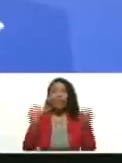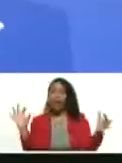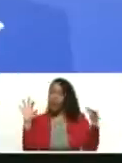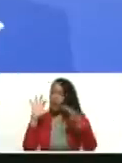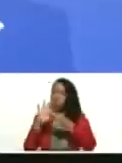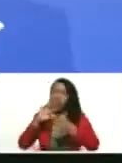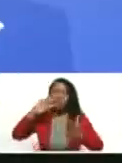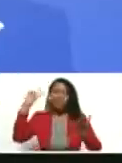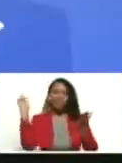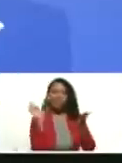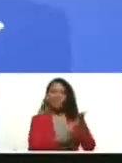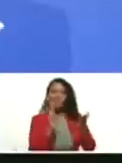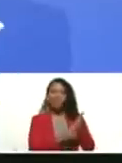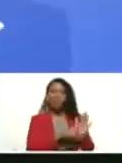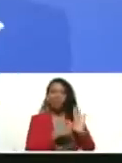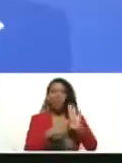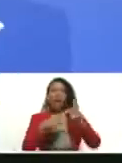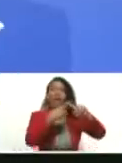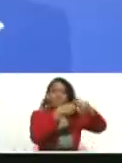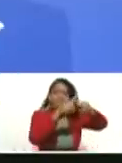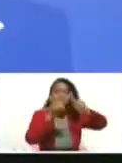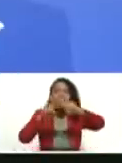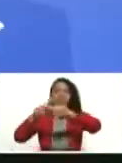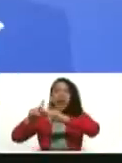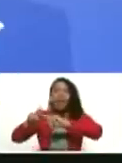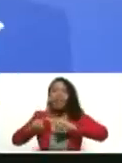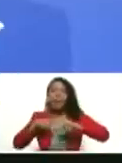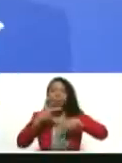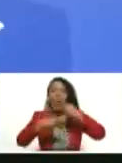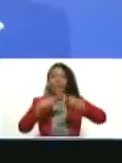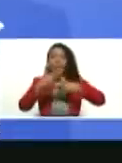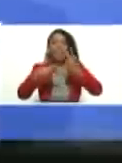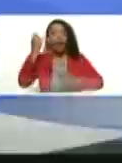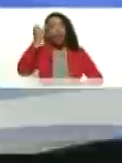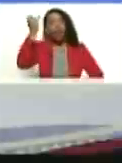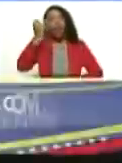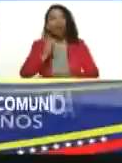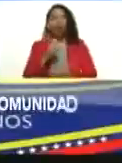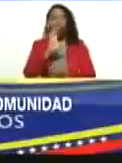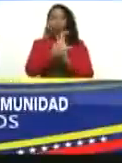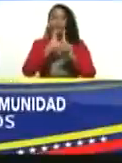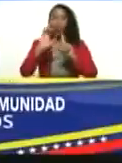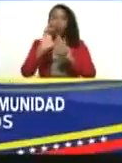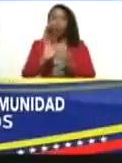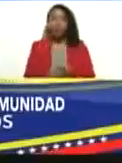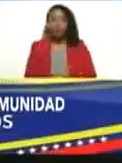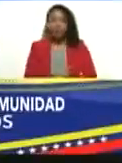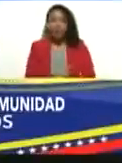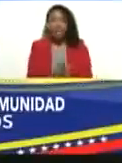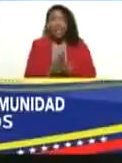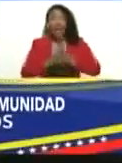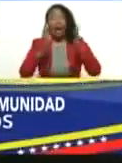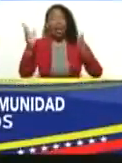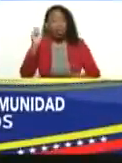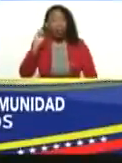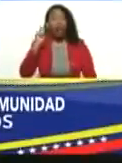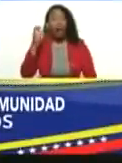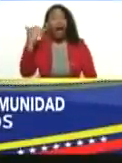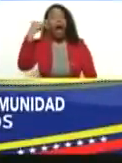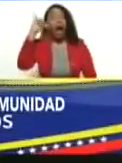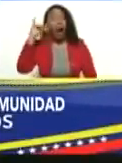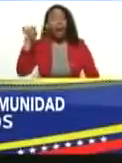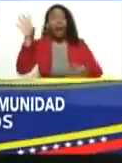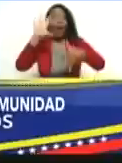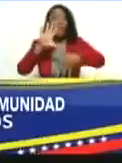verdadera en la diversidad política ideológica cultural grandes tareas tiene nuestra América